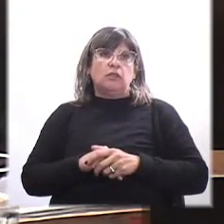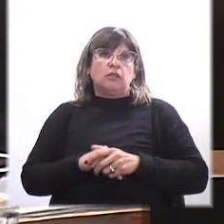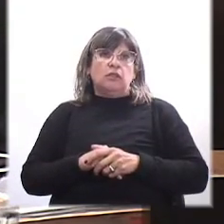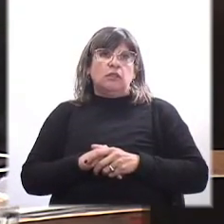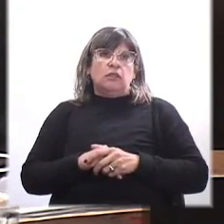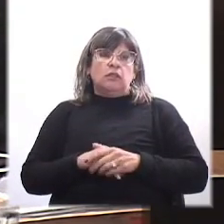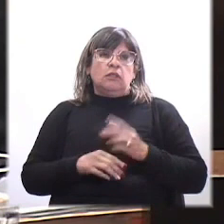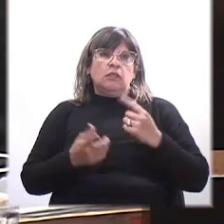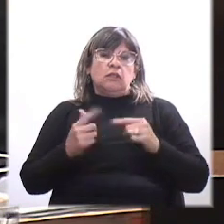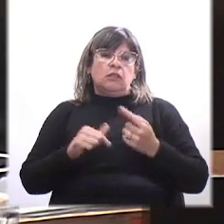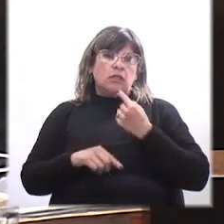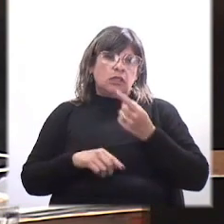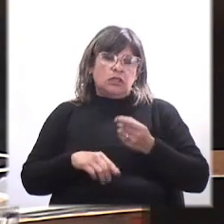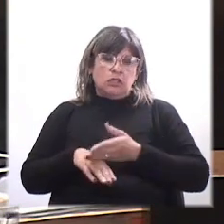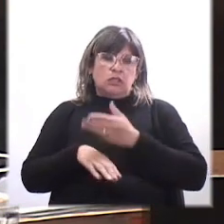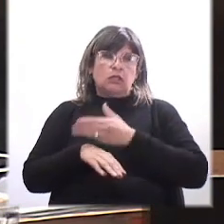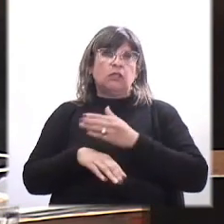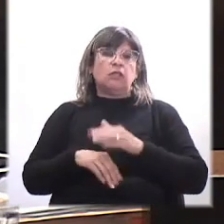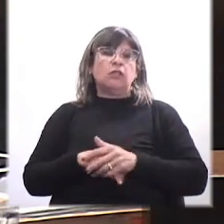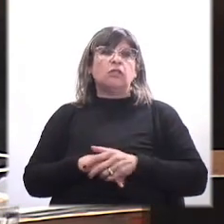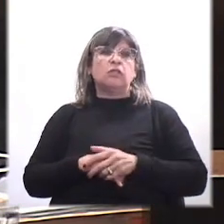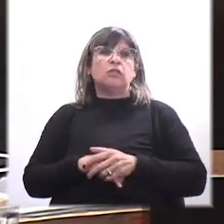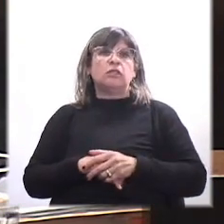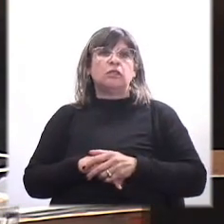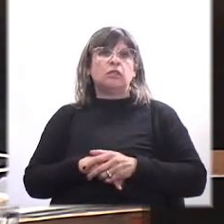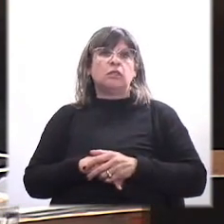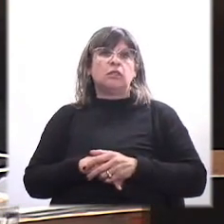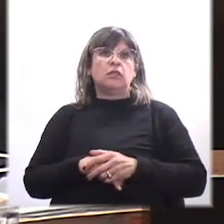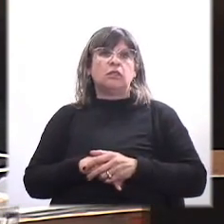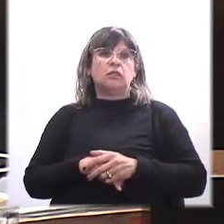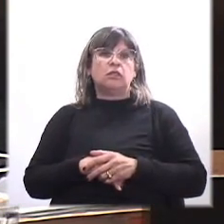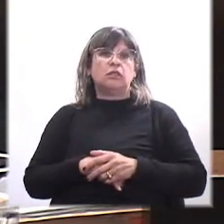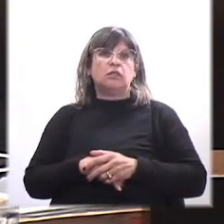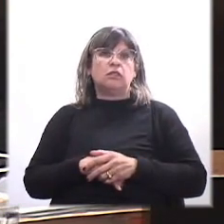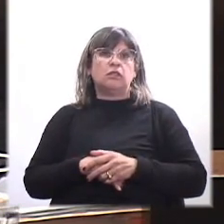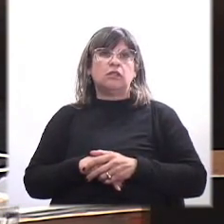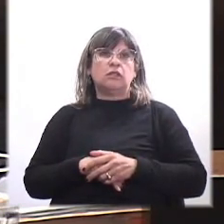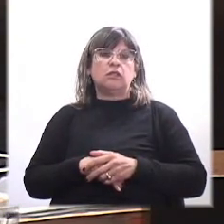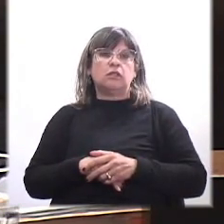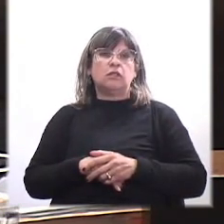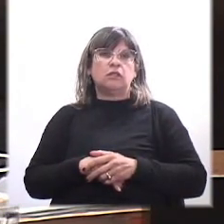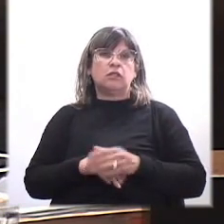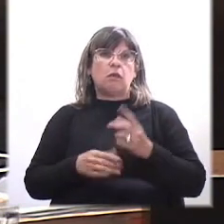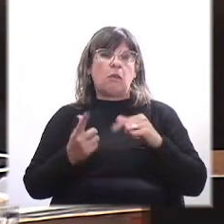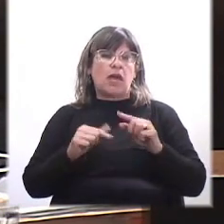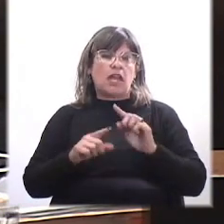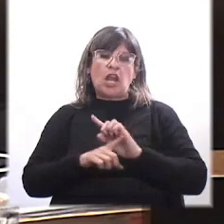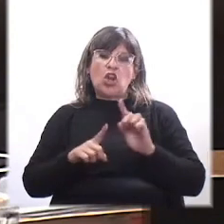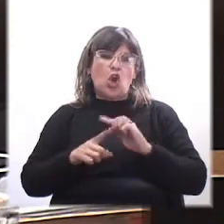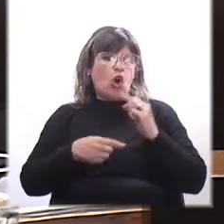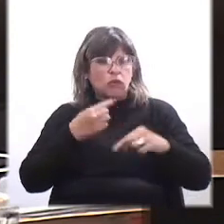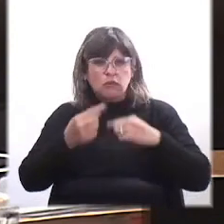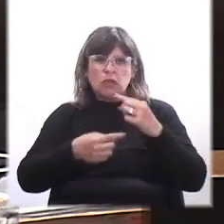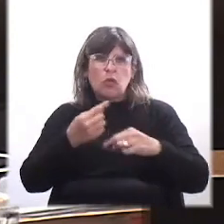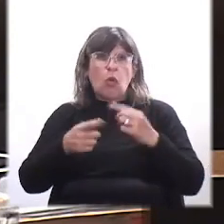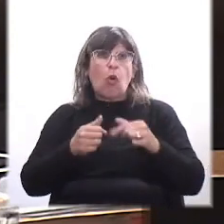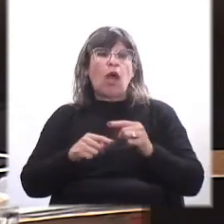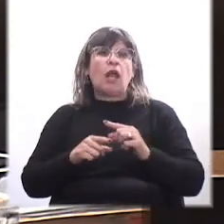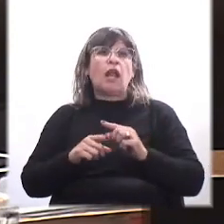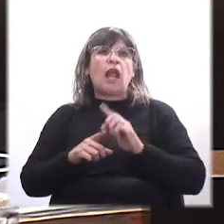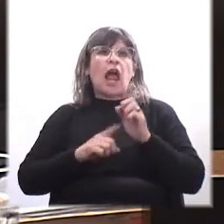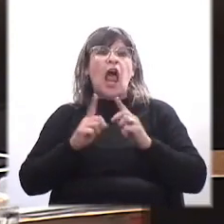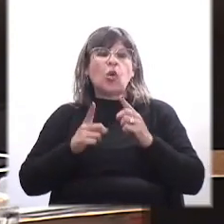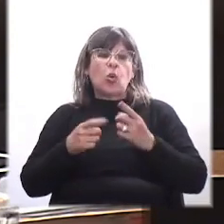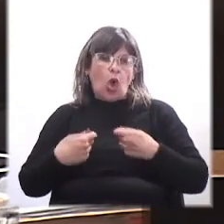Por lo antes expuesto, señor presidente, y a fin de no seguir generando al menos